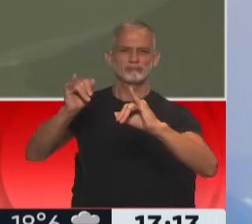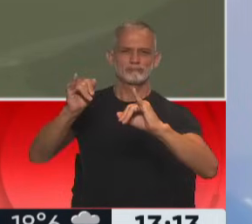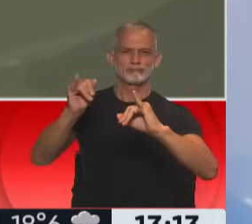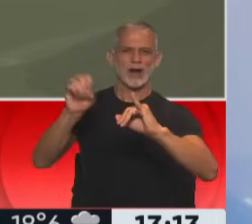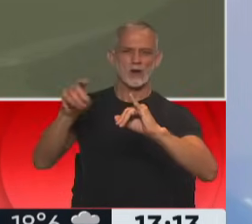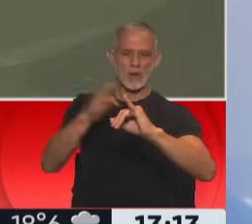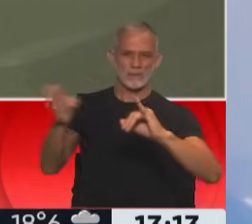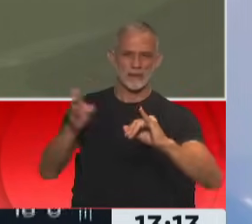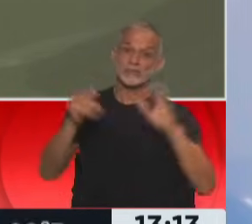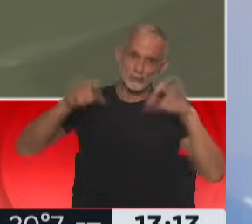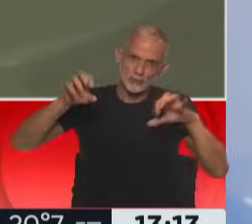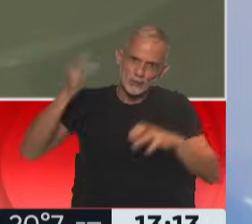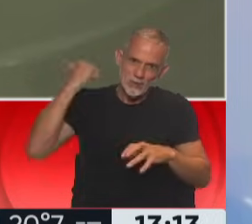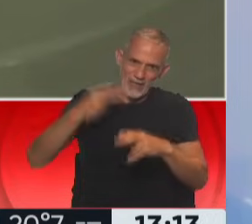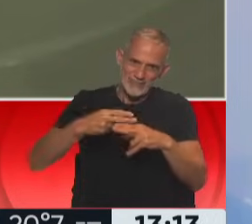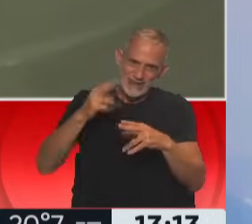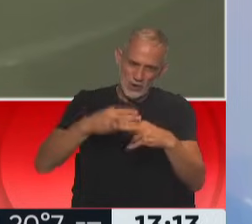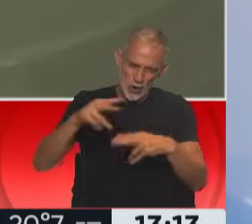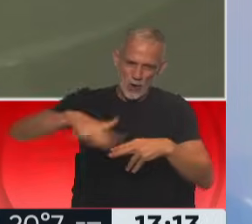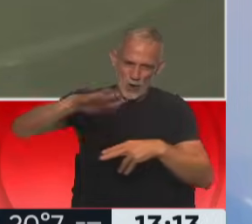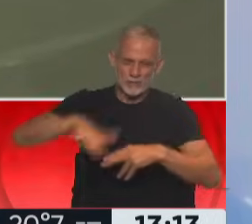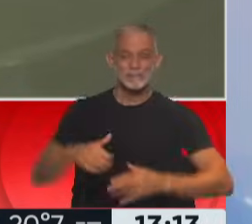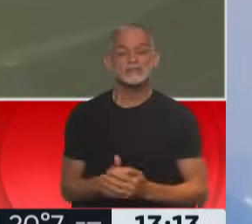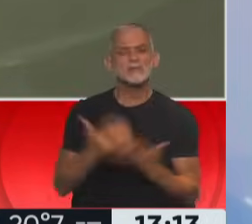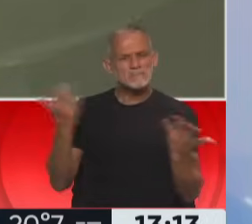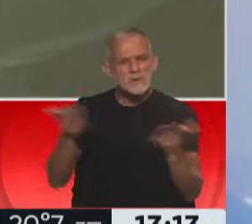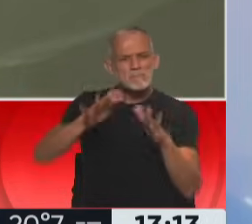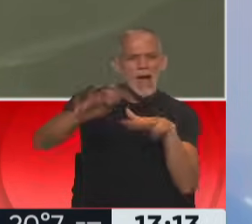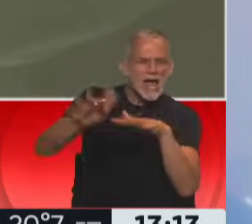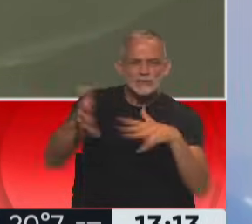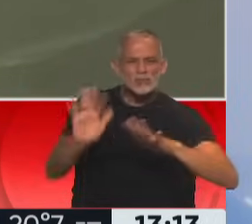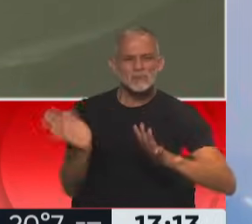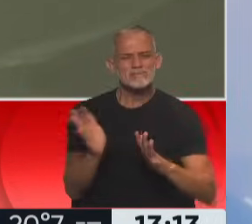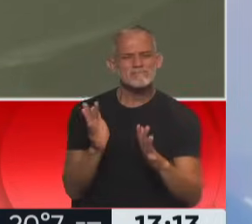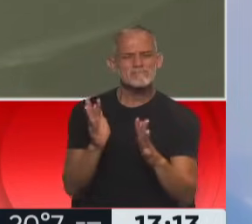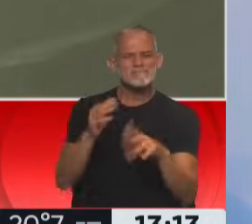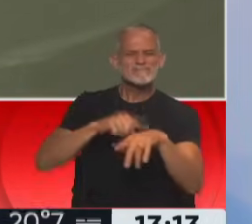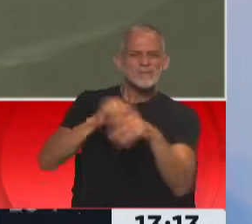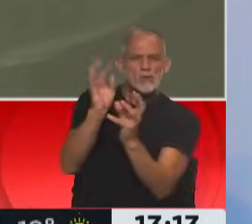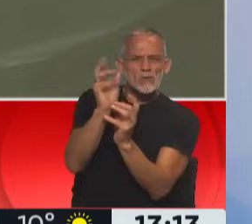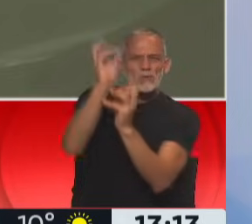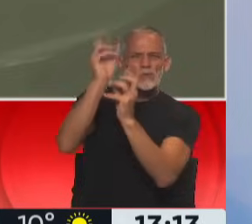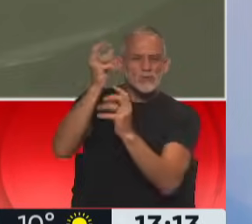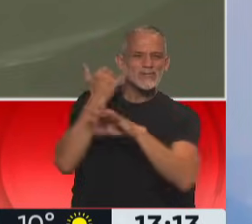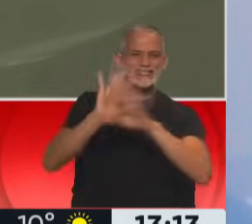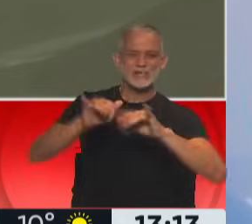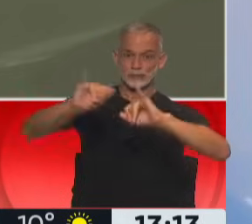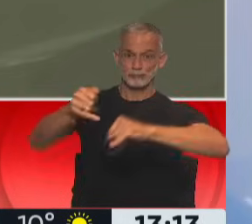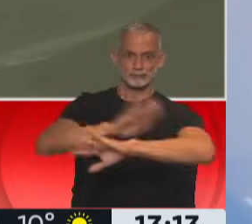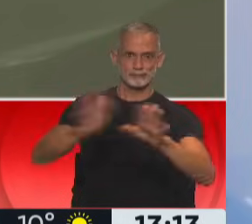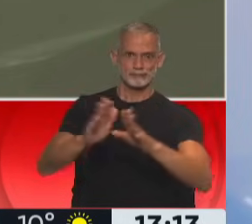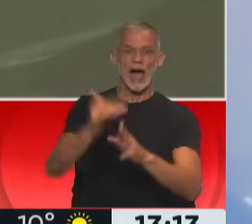la lluvia romana, marcando un momento histórico. Por eso decimos que este tiempo de aceptación, este